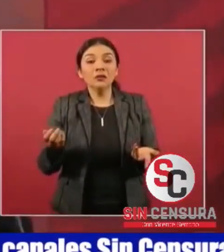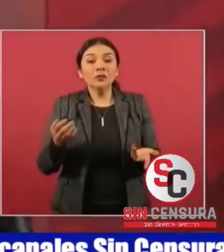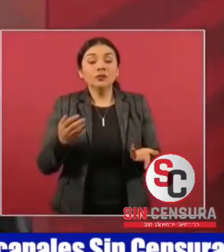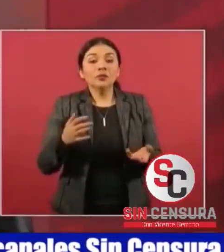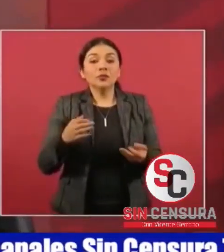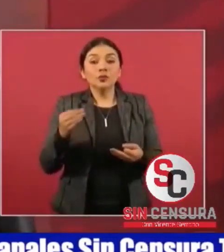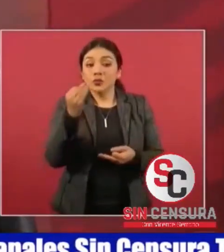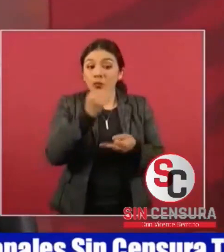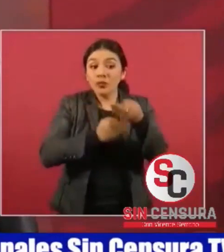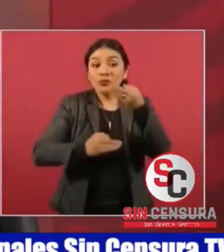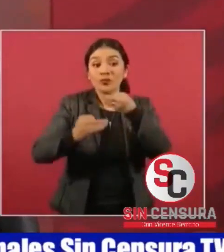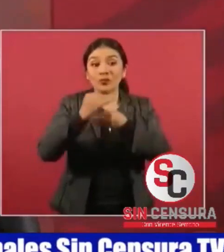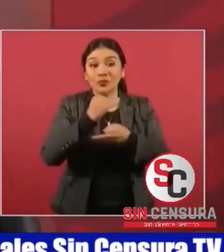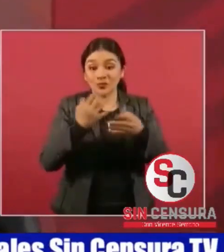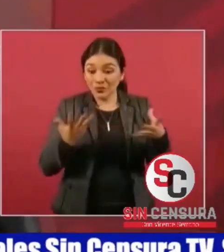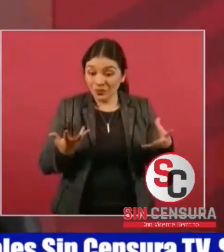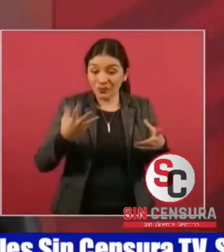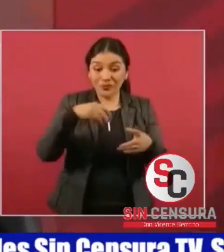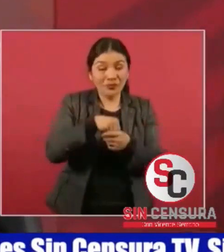pluralidad,